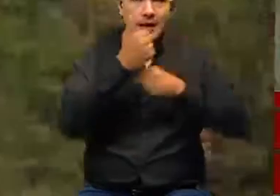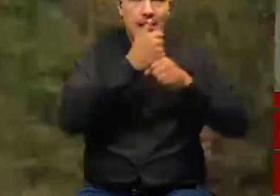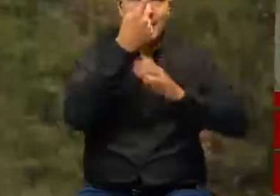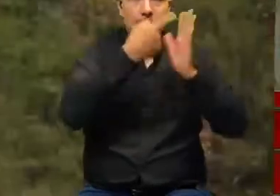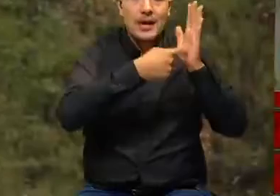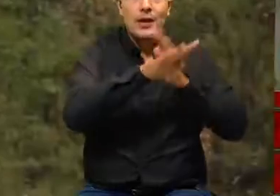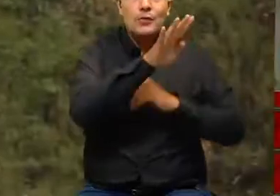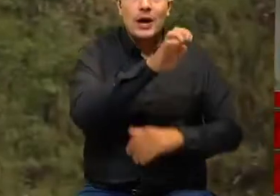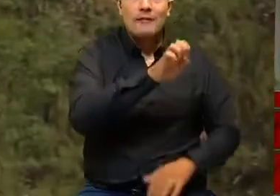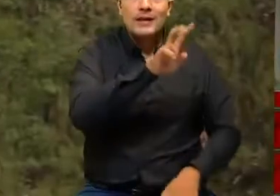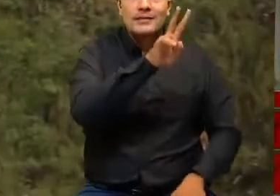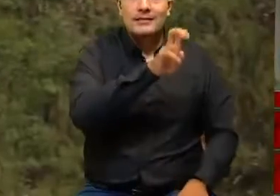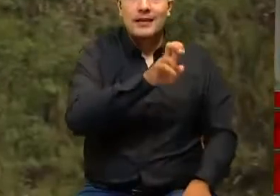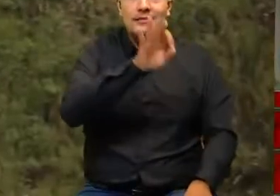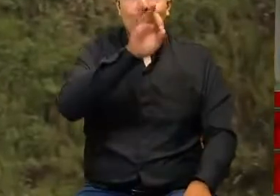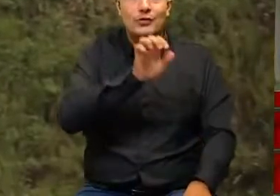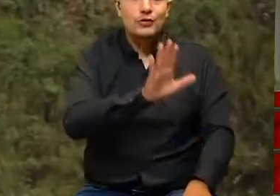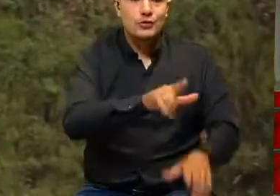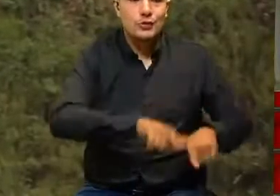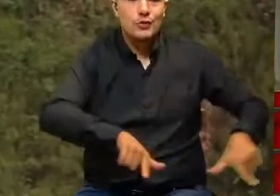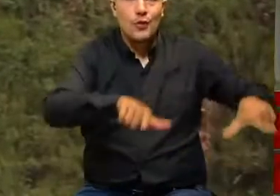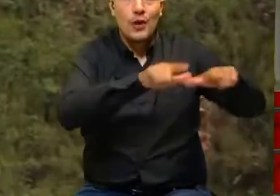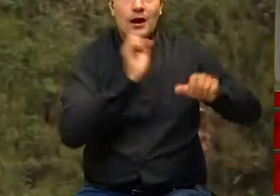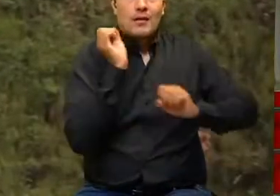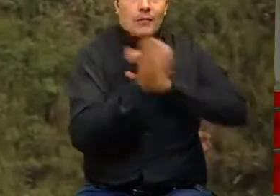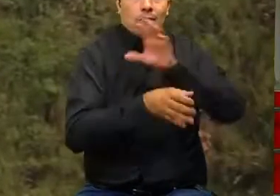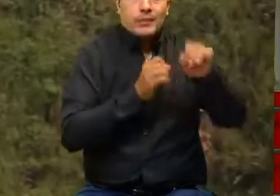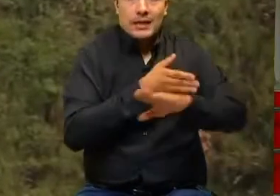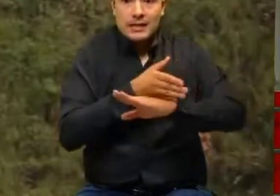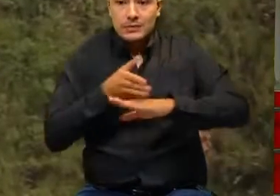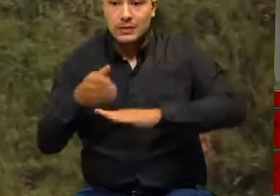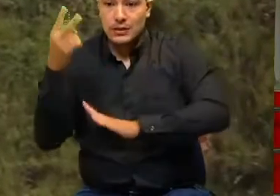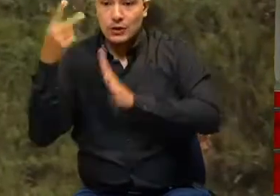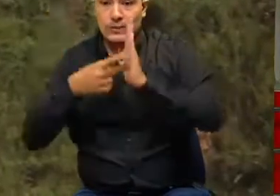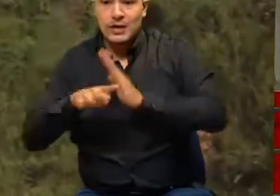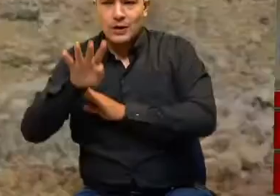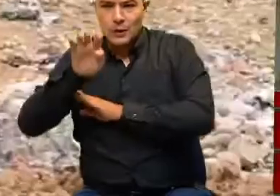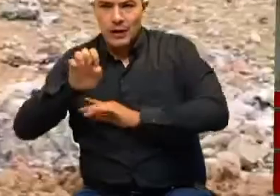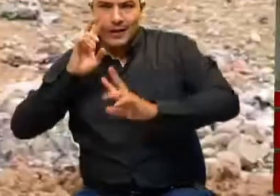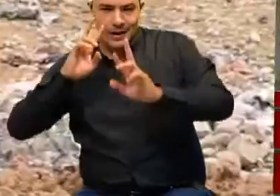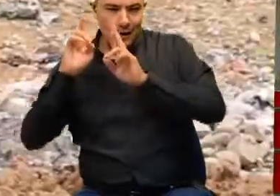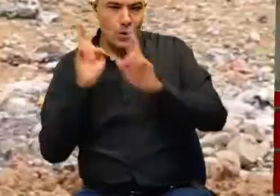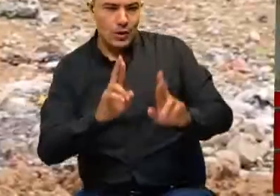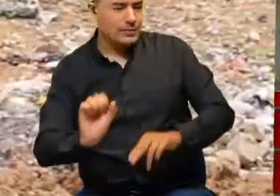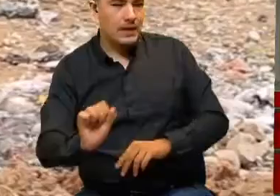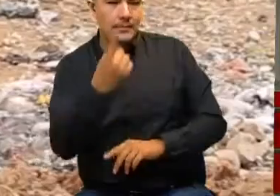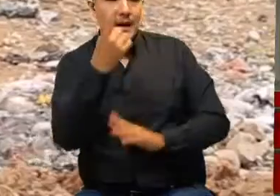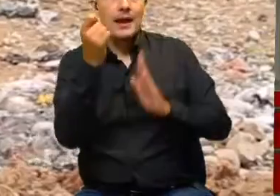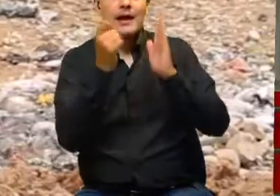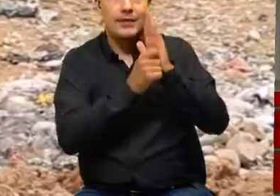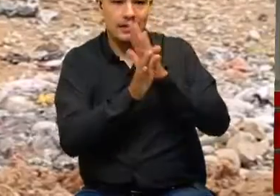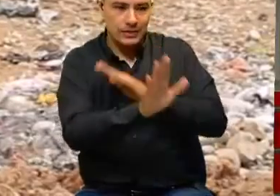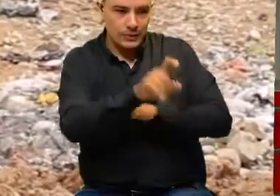como botadero de basura y después del año 2009 se estableció por primera vez que debía cerrarse.